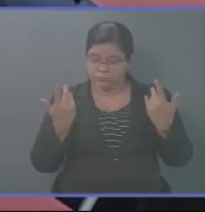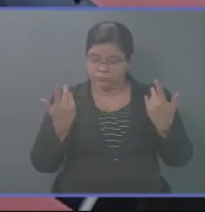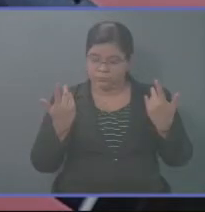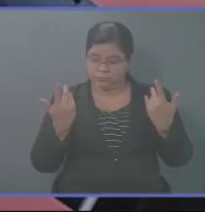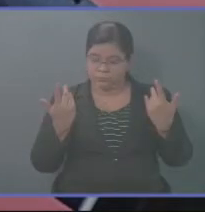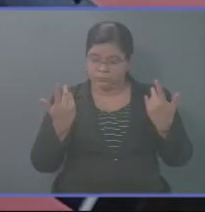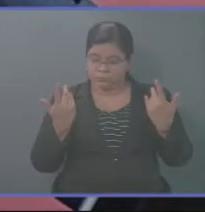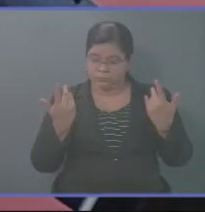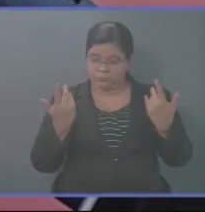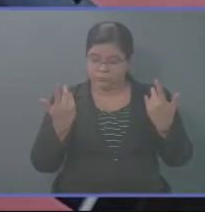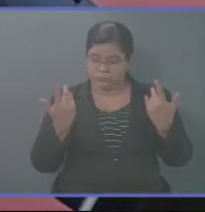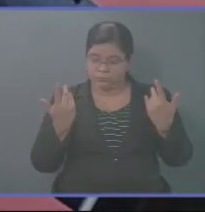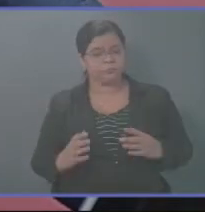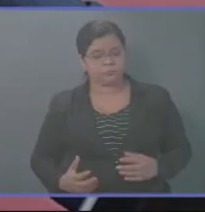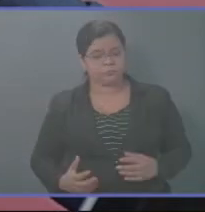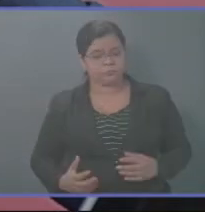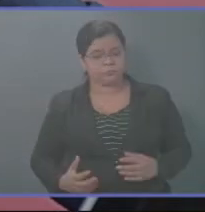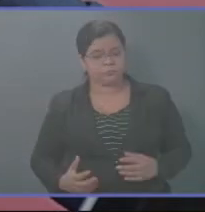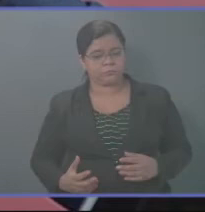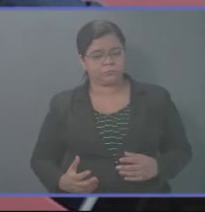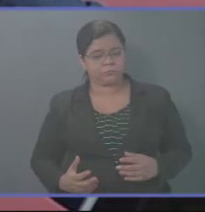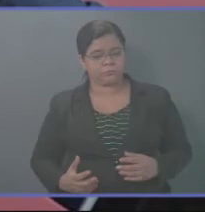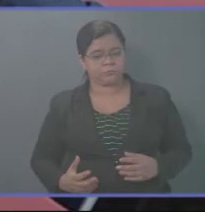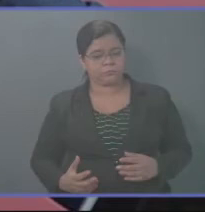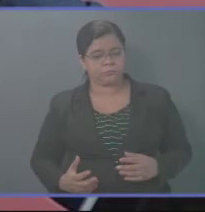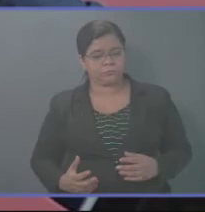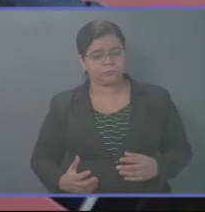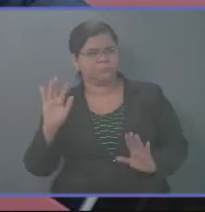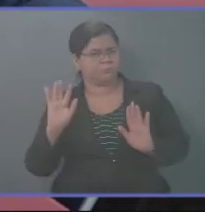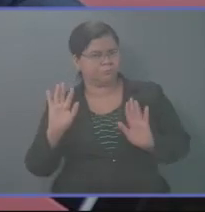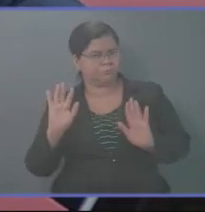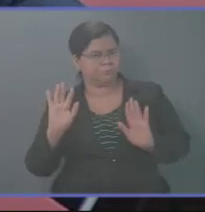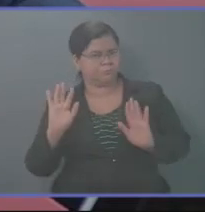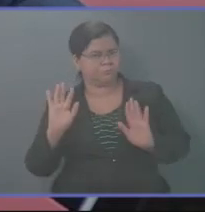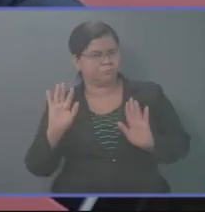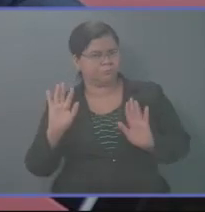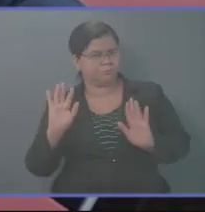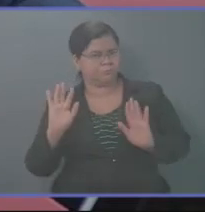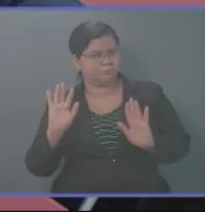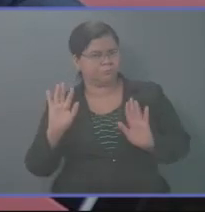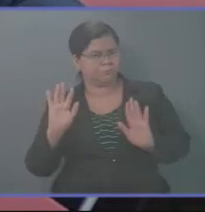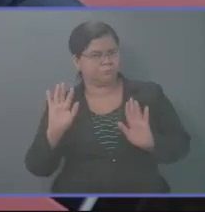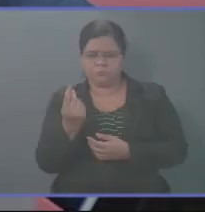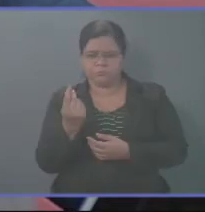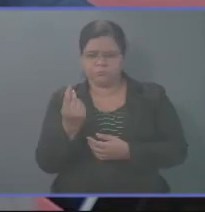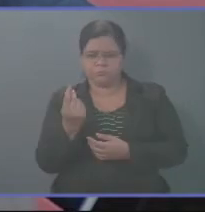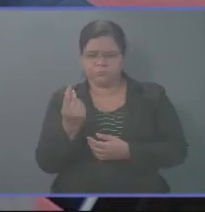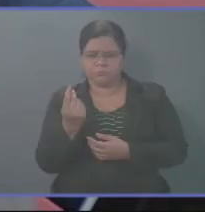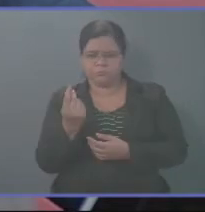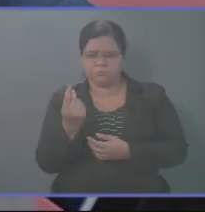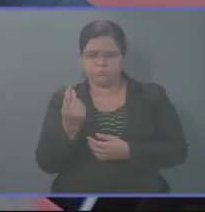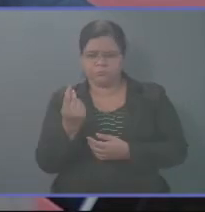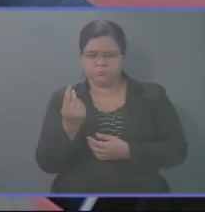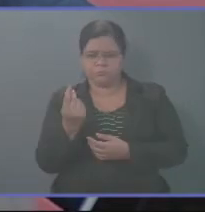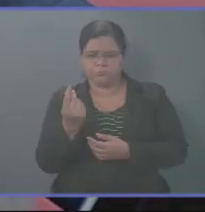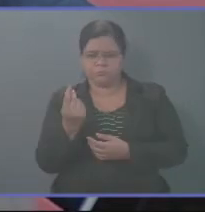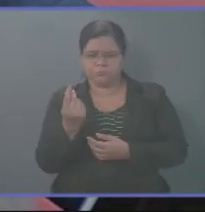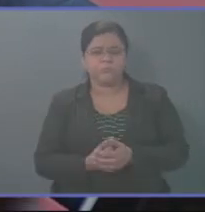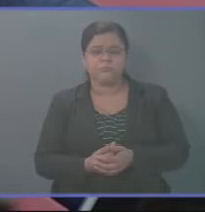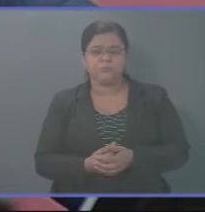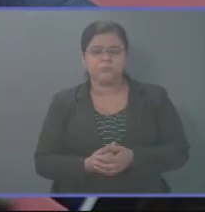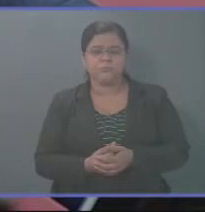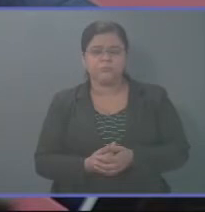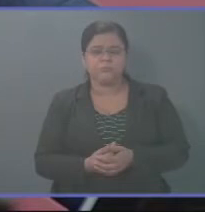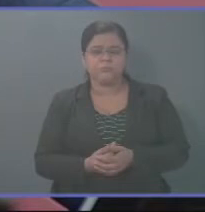gobiernos de otros países. Pero qué bueno que estemos dando estos pasos adelantados, porque le va a quedar